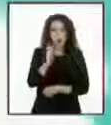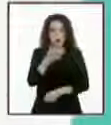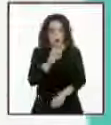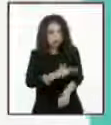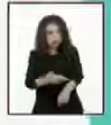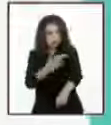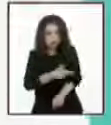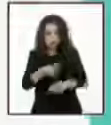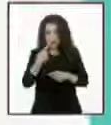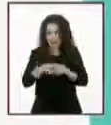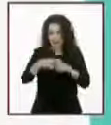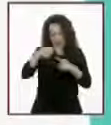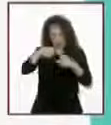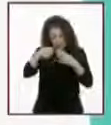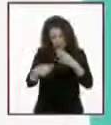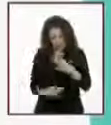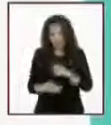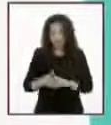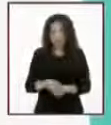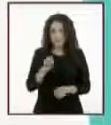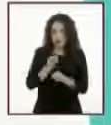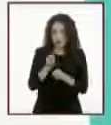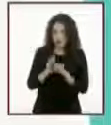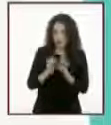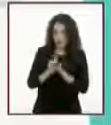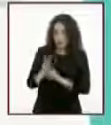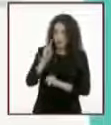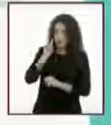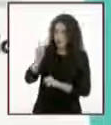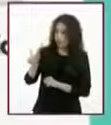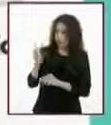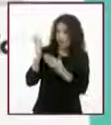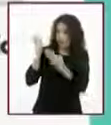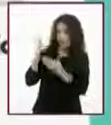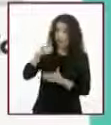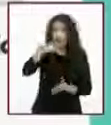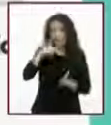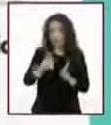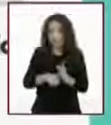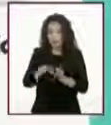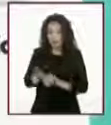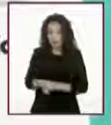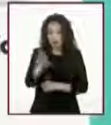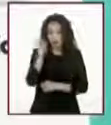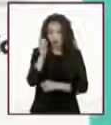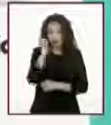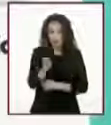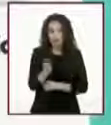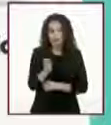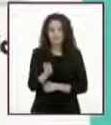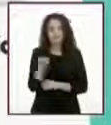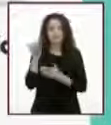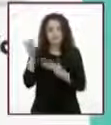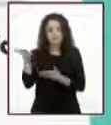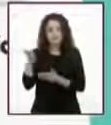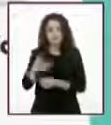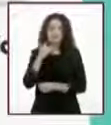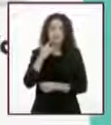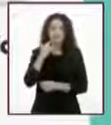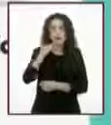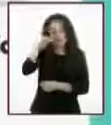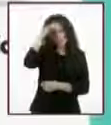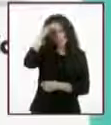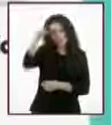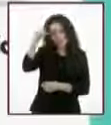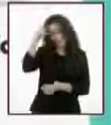En la carta que vemos en este ejemplo, la persona que la redactó eligió como entrada: estimado señor director.